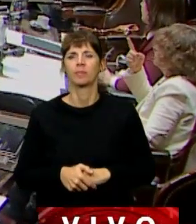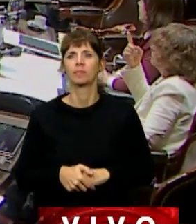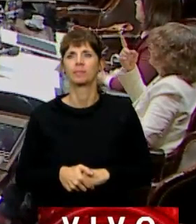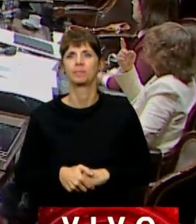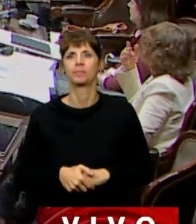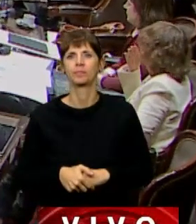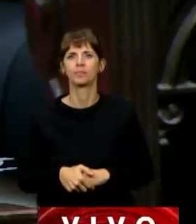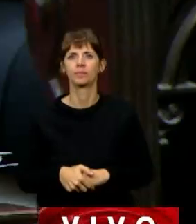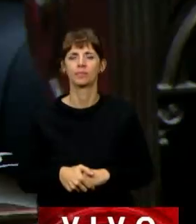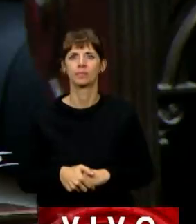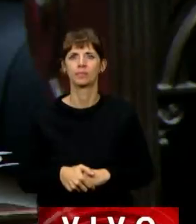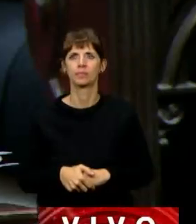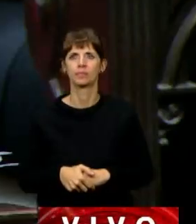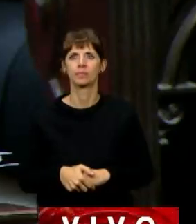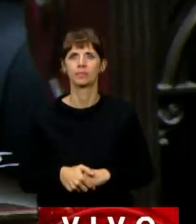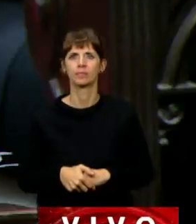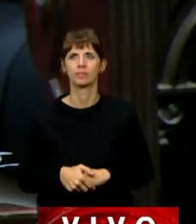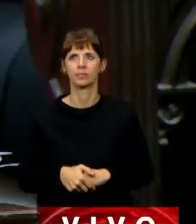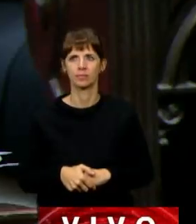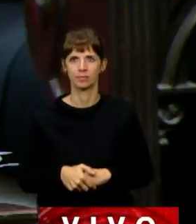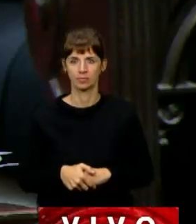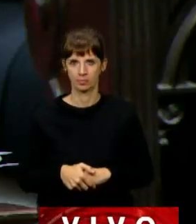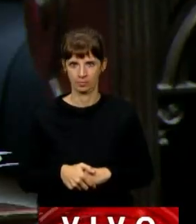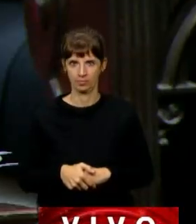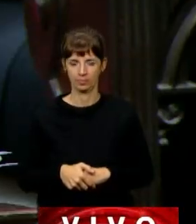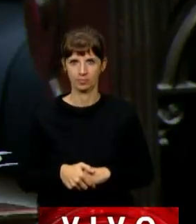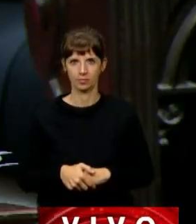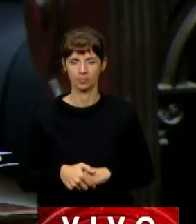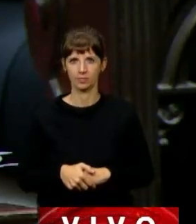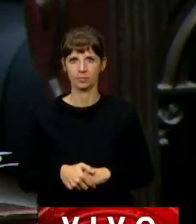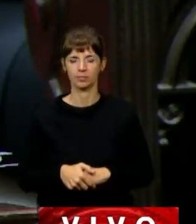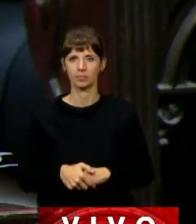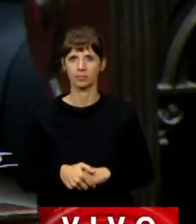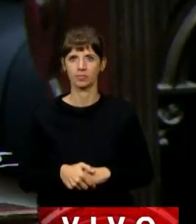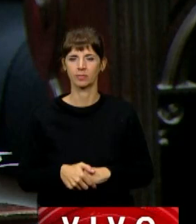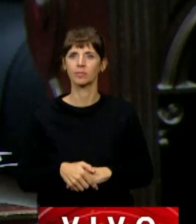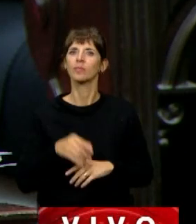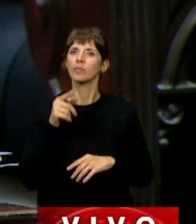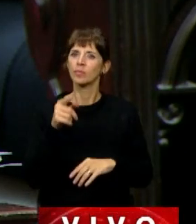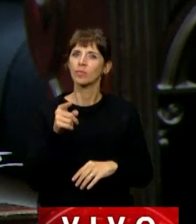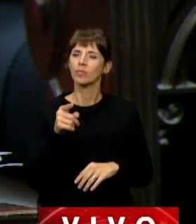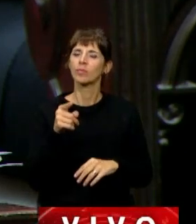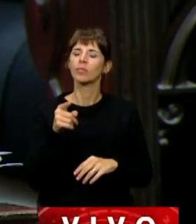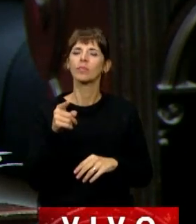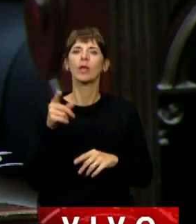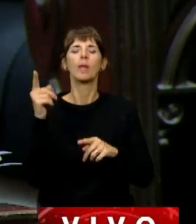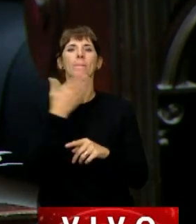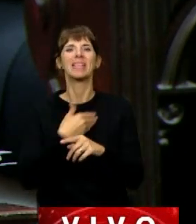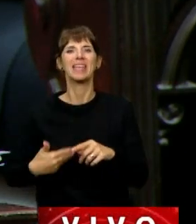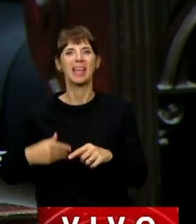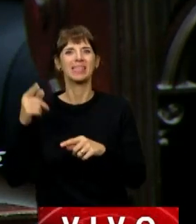Y voy a tomar la palabra del presidente del Interbloque de Juntos por el